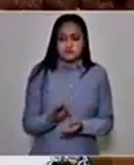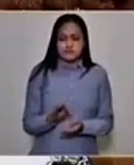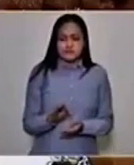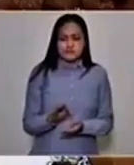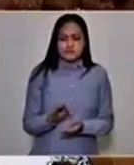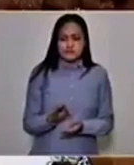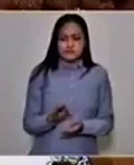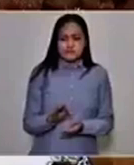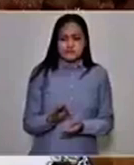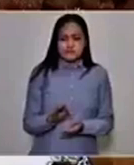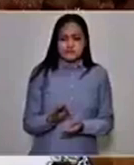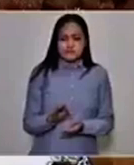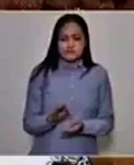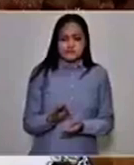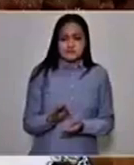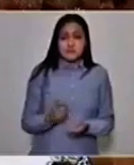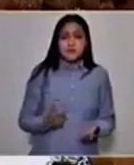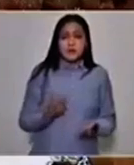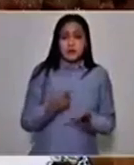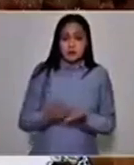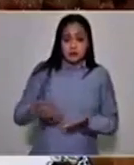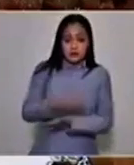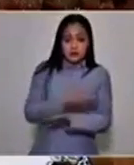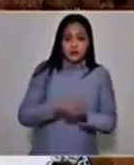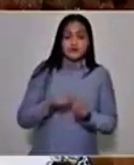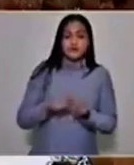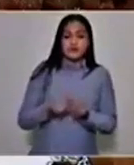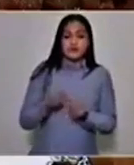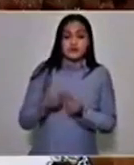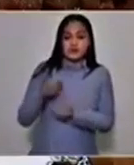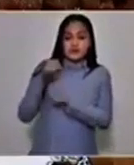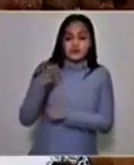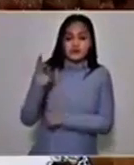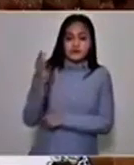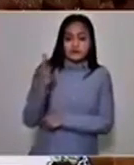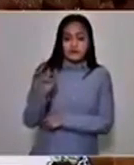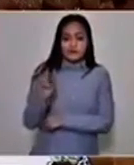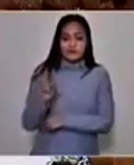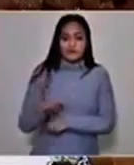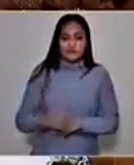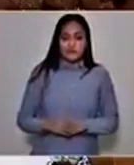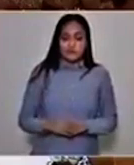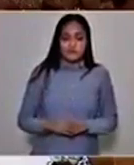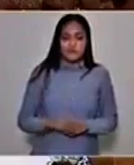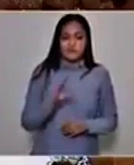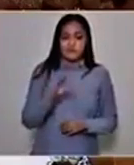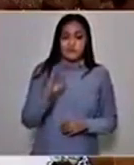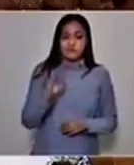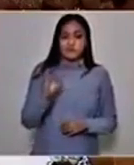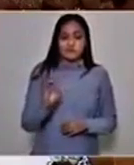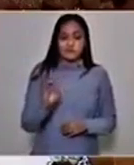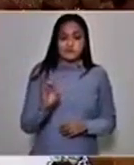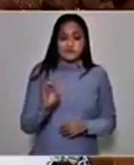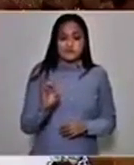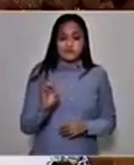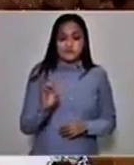ejecutado, su recaudación, por una autoridad federal, Comisión Federal de